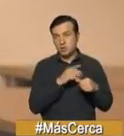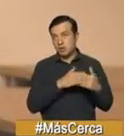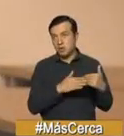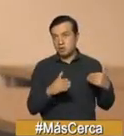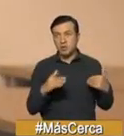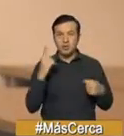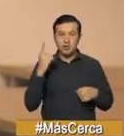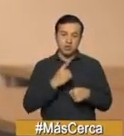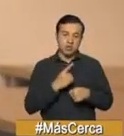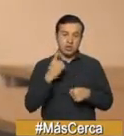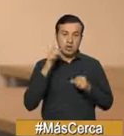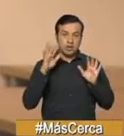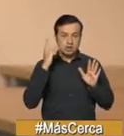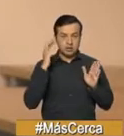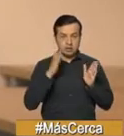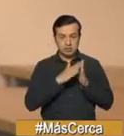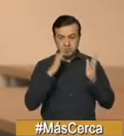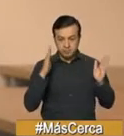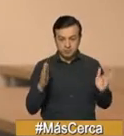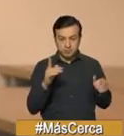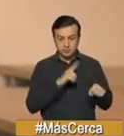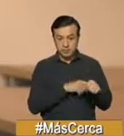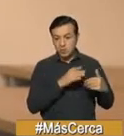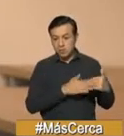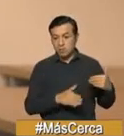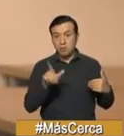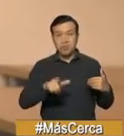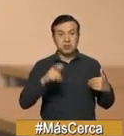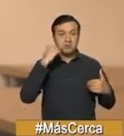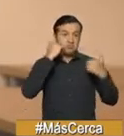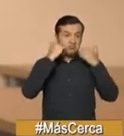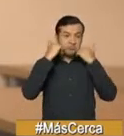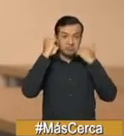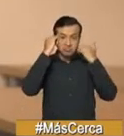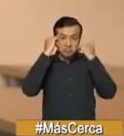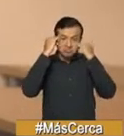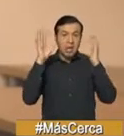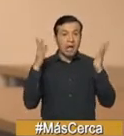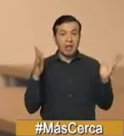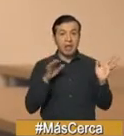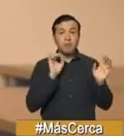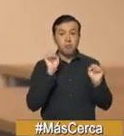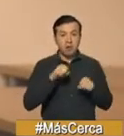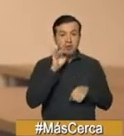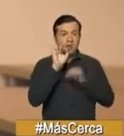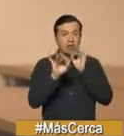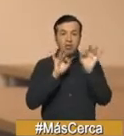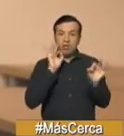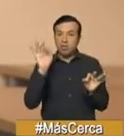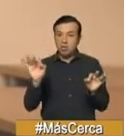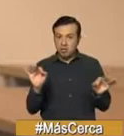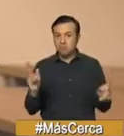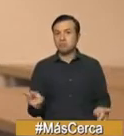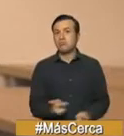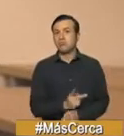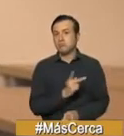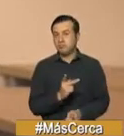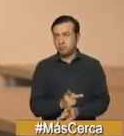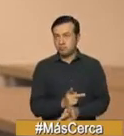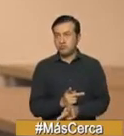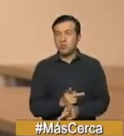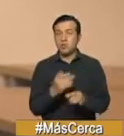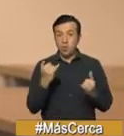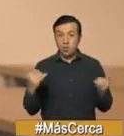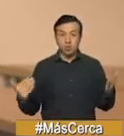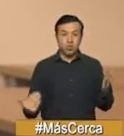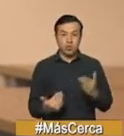entre un día y diez días y durante ese periodo de la persona puede ser contagiosa por eso es que este cordón la